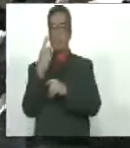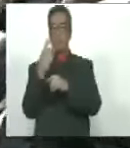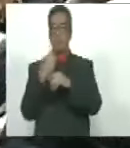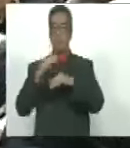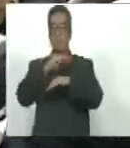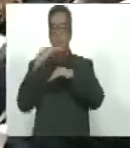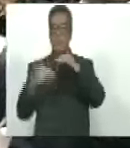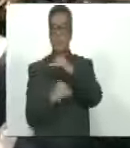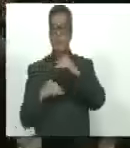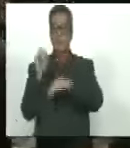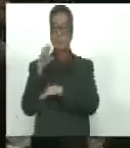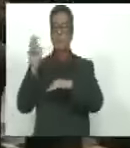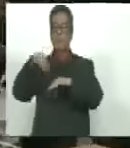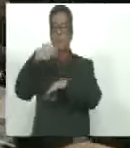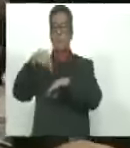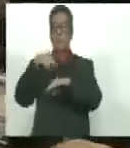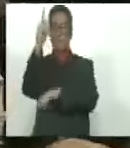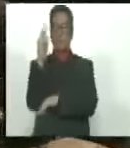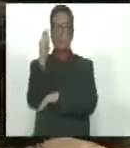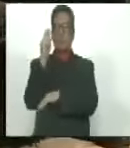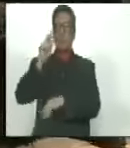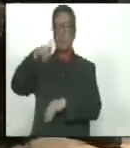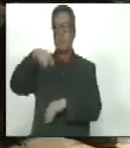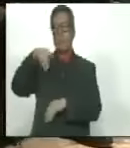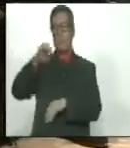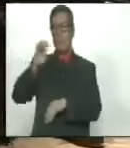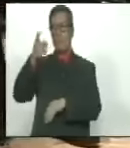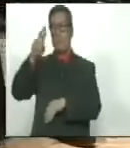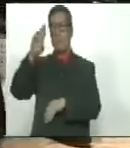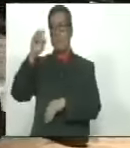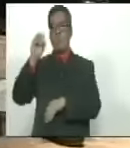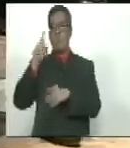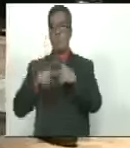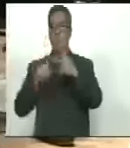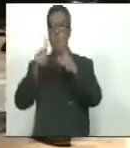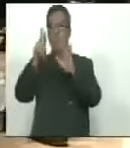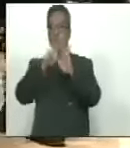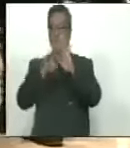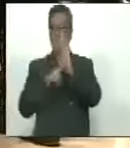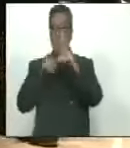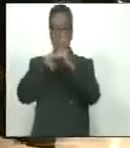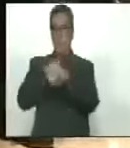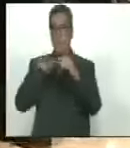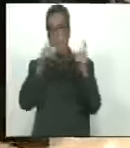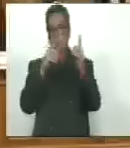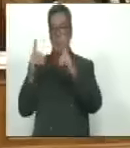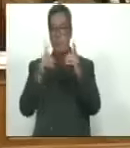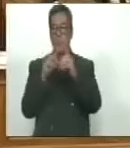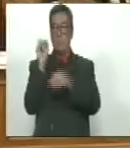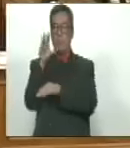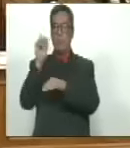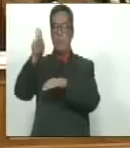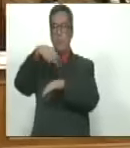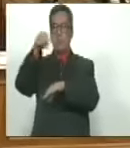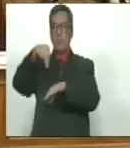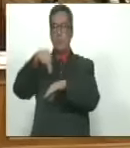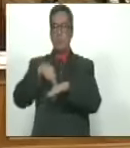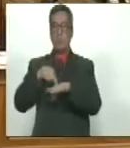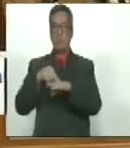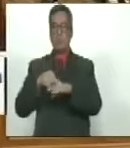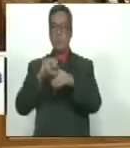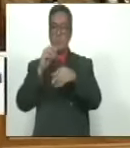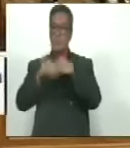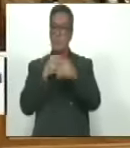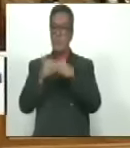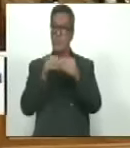el primer vicepresidente de la Asamblea Nacional, diputado Pedro Infante. Según el reglamento interior y de debate de la Asamblea Nacional, se